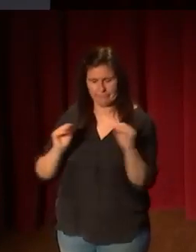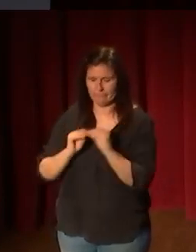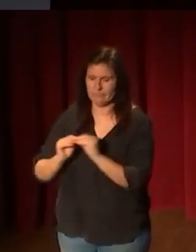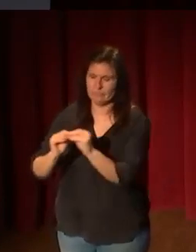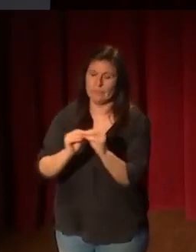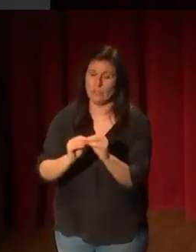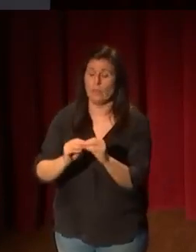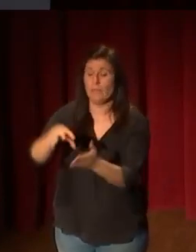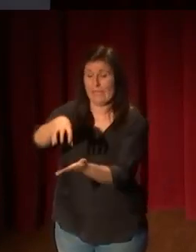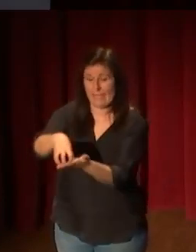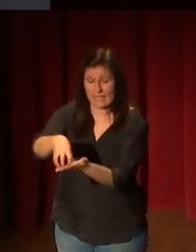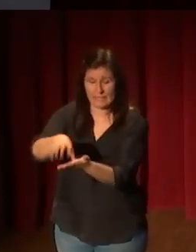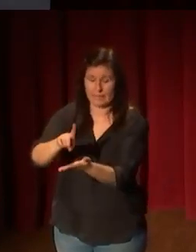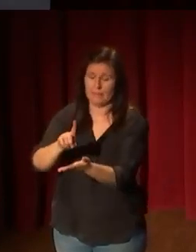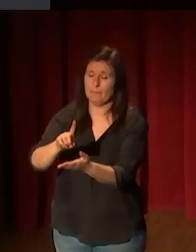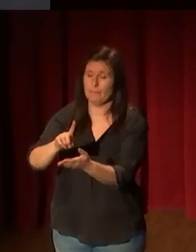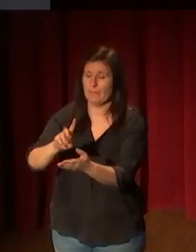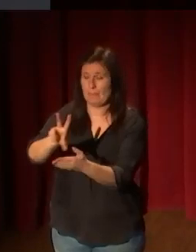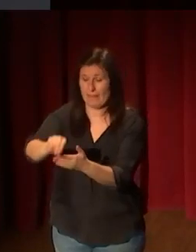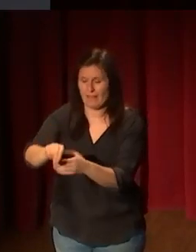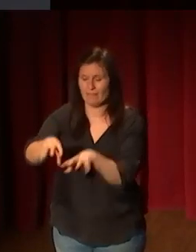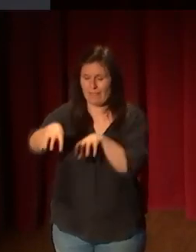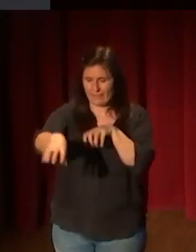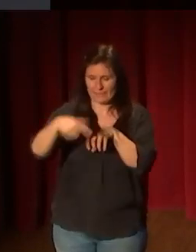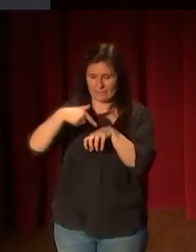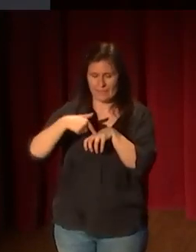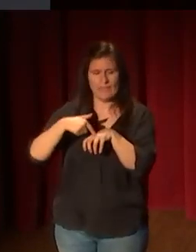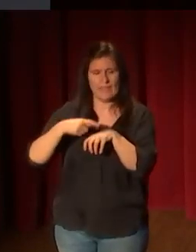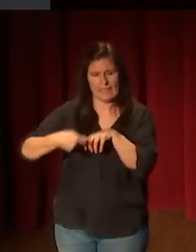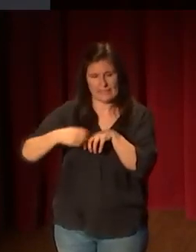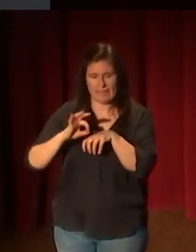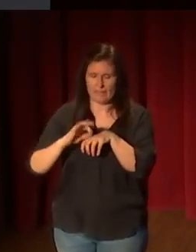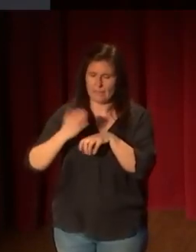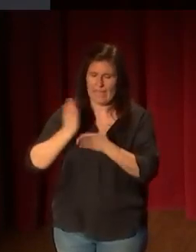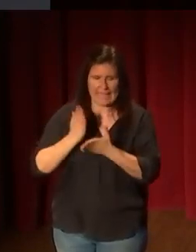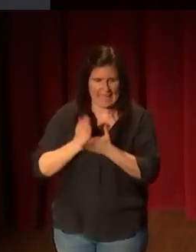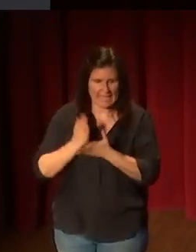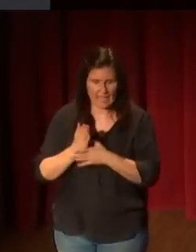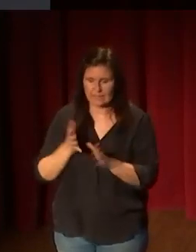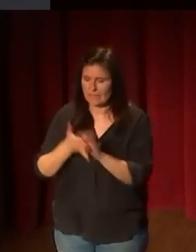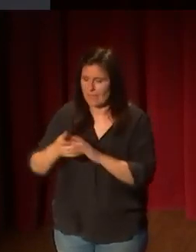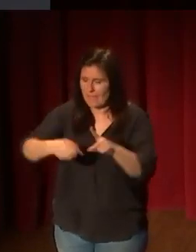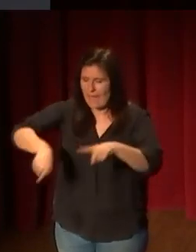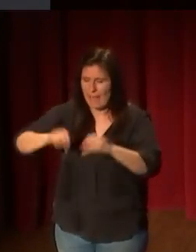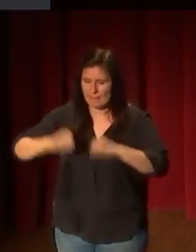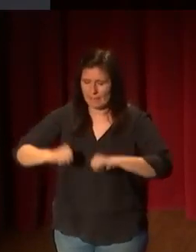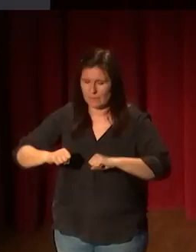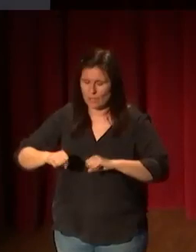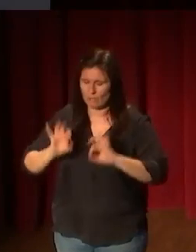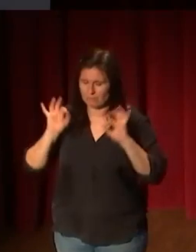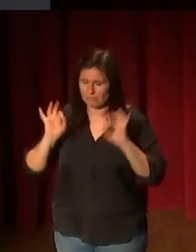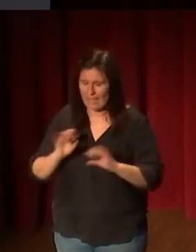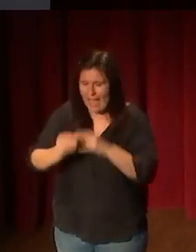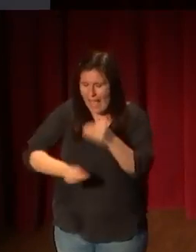casa de la carnicería que estaba enfrente en definitiva juan de villanueva convierte la plaza mayor en una especie de